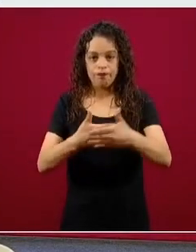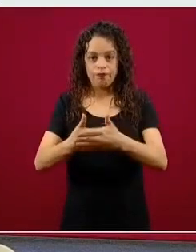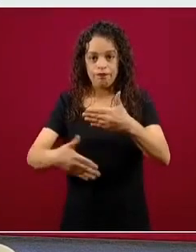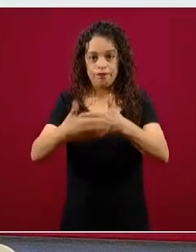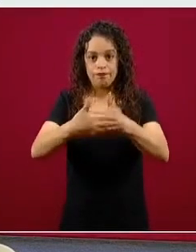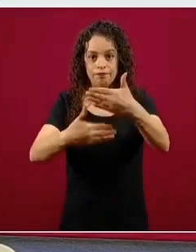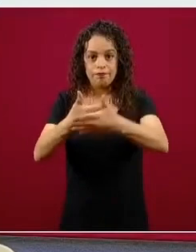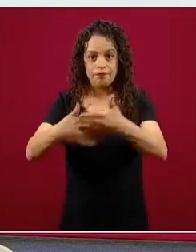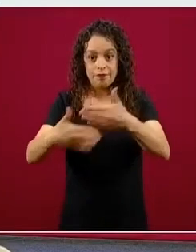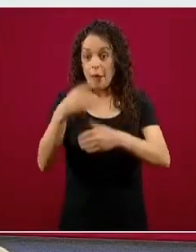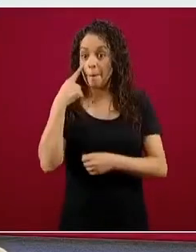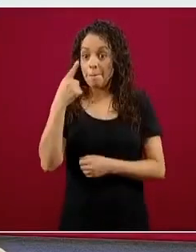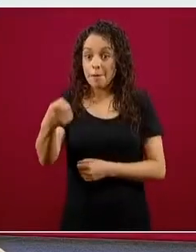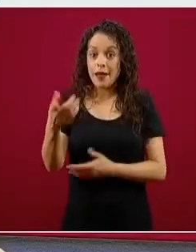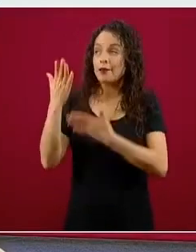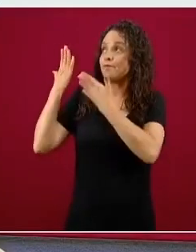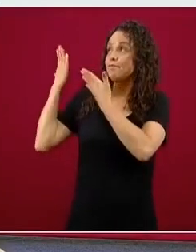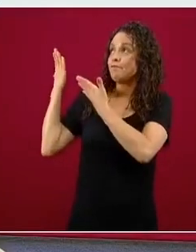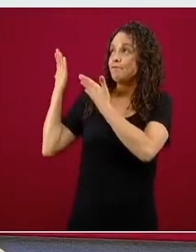Así.